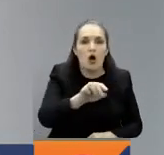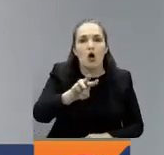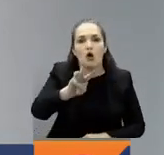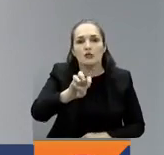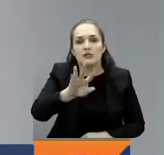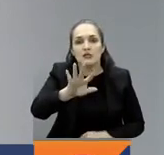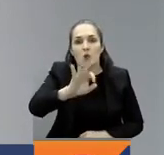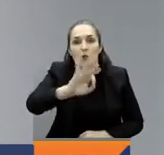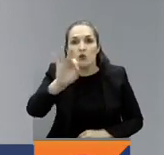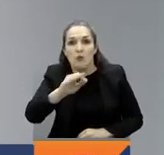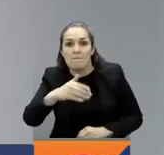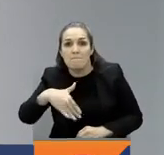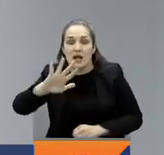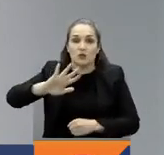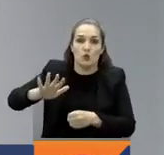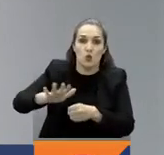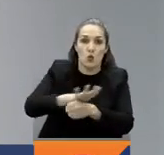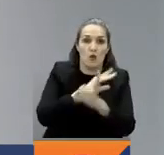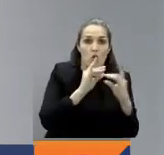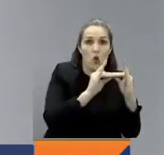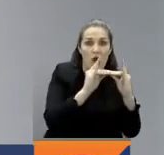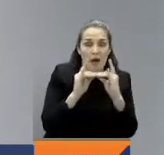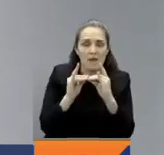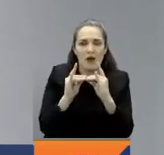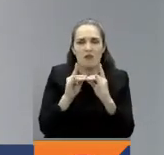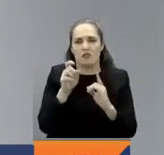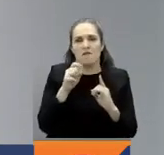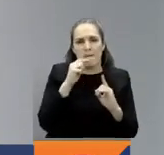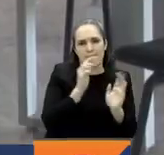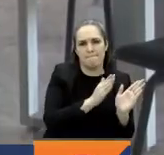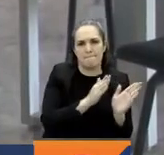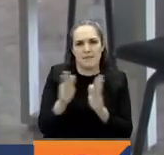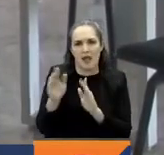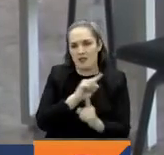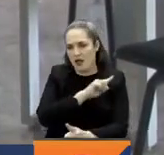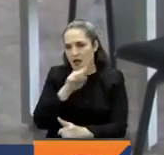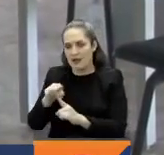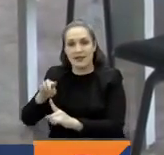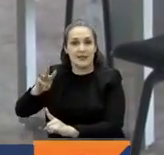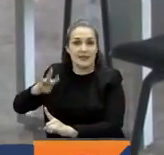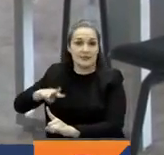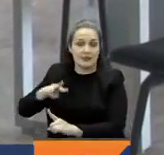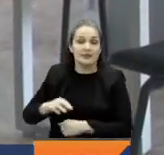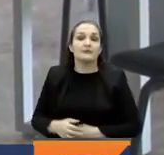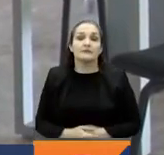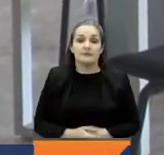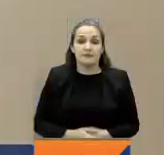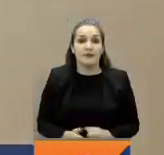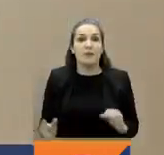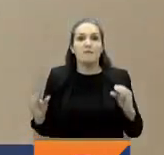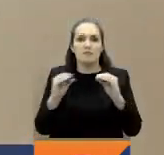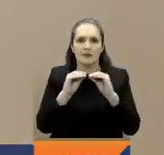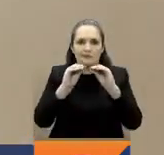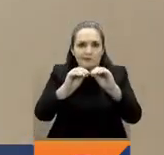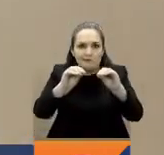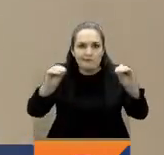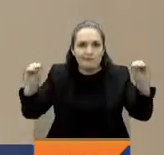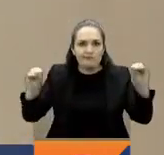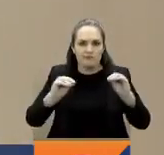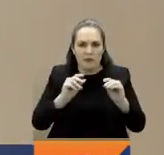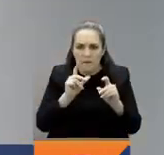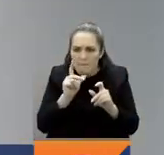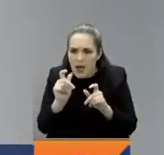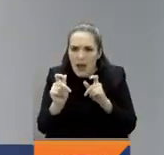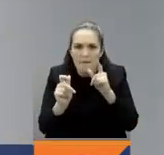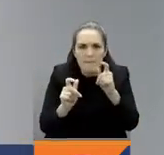85% tendrán ese plan específico proyectado a 3 meses. Además, aseguraron que se mantendrá el ritmo de